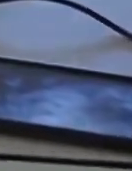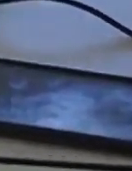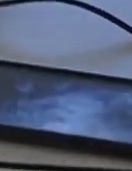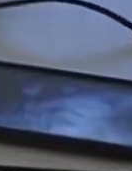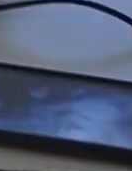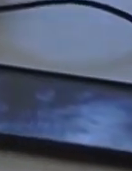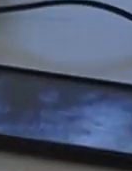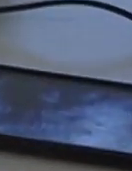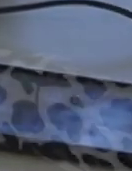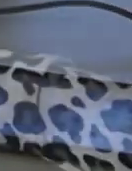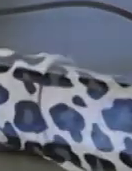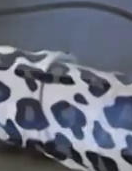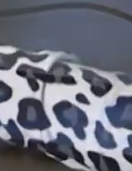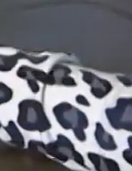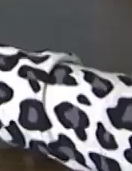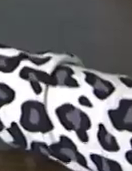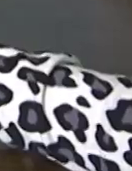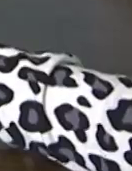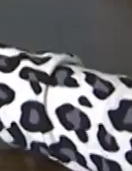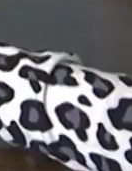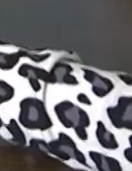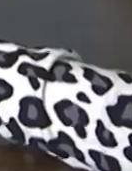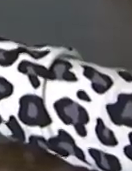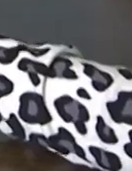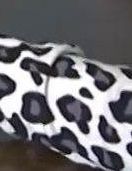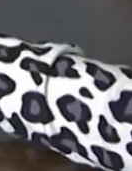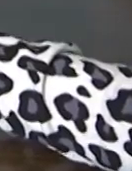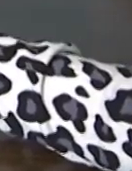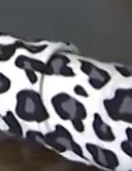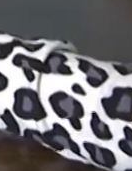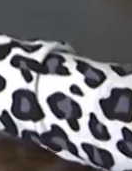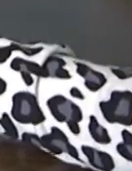la mano la información correcta del proveedor.